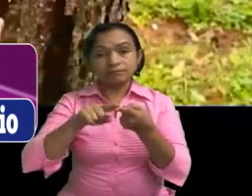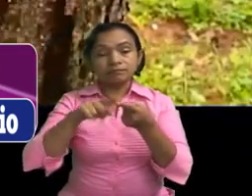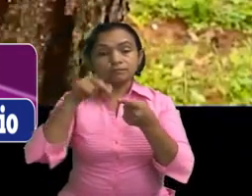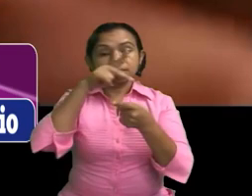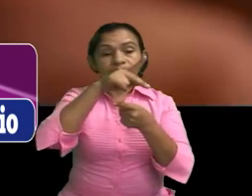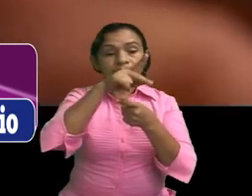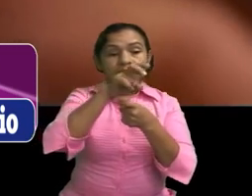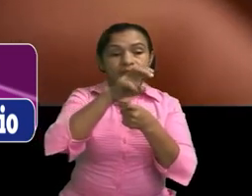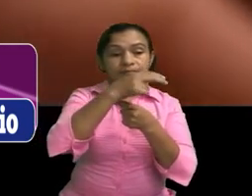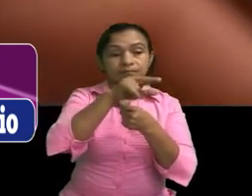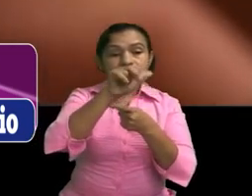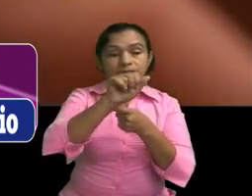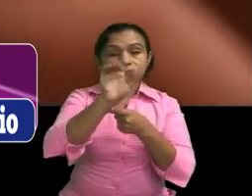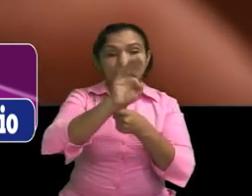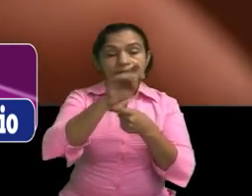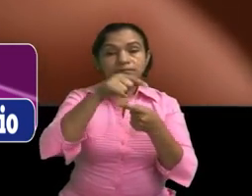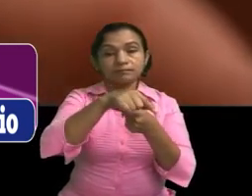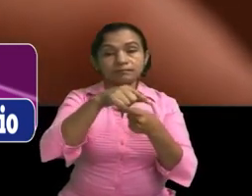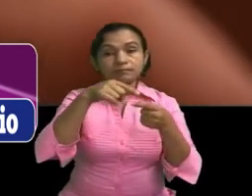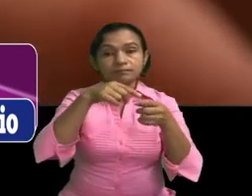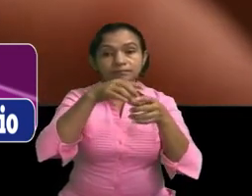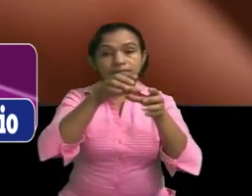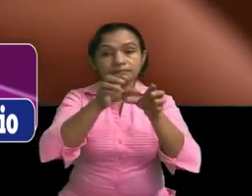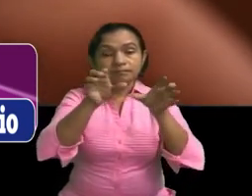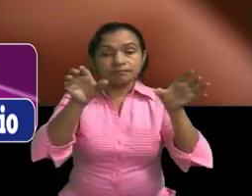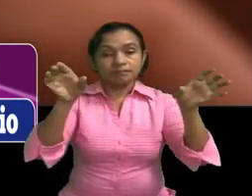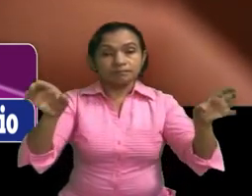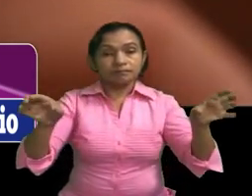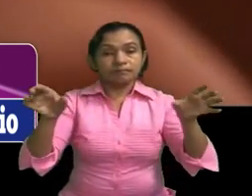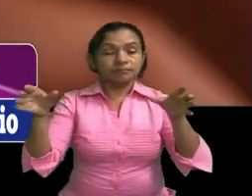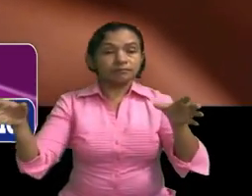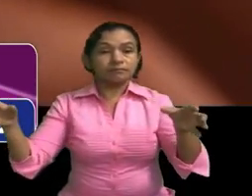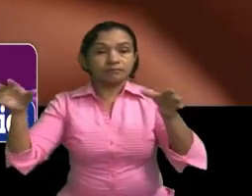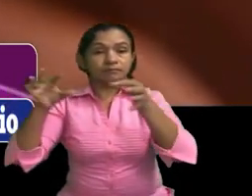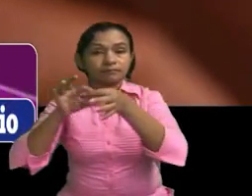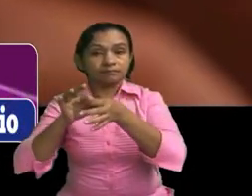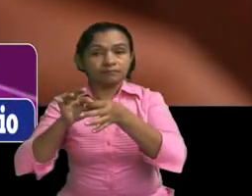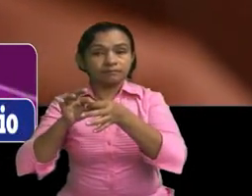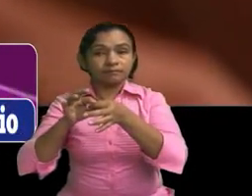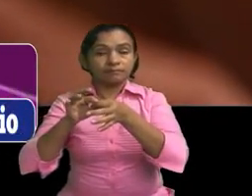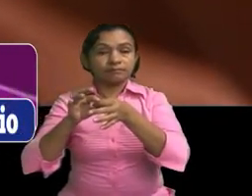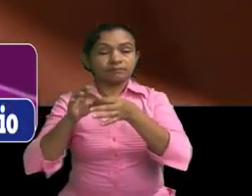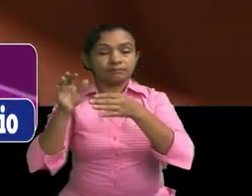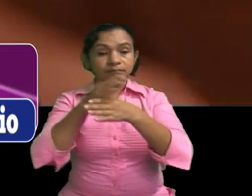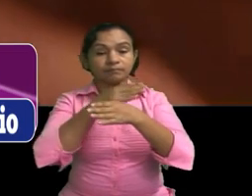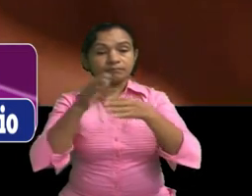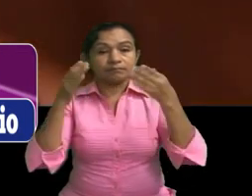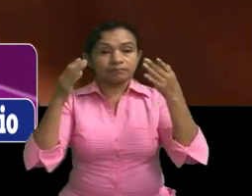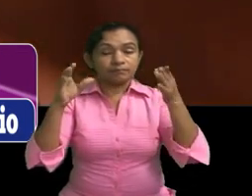Blanca, uh-huh, ¿verdad? Entonces Peña Blanca ya ahí es parte de Bosaguá, ¿verdad? Y son categorías